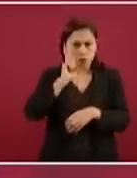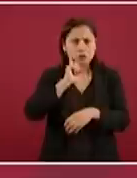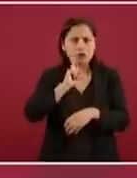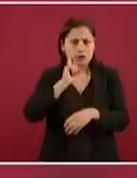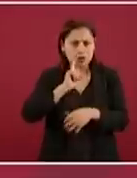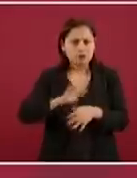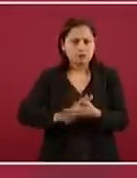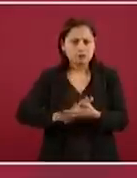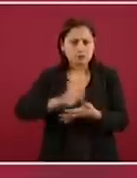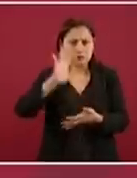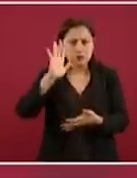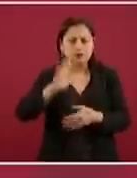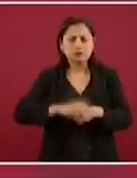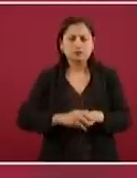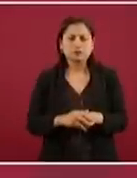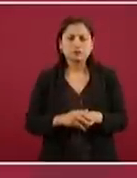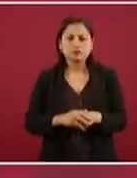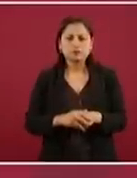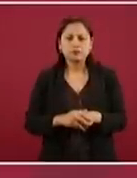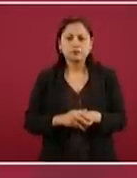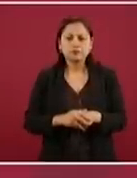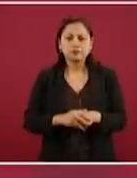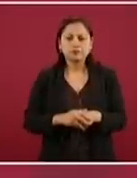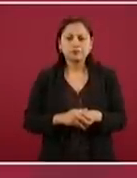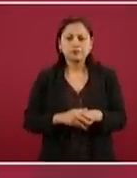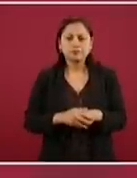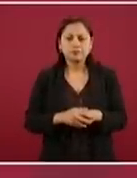de 14, de